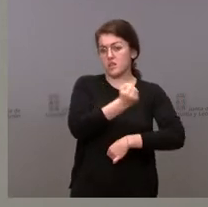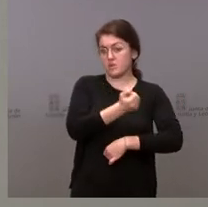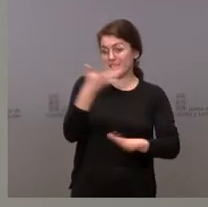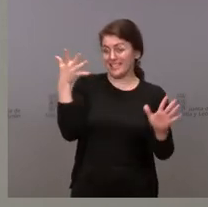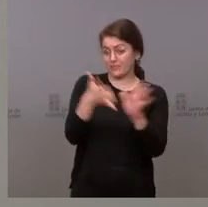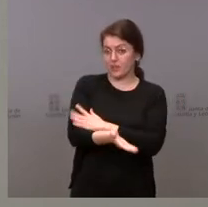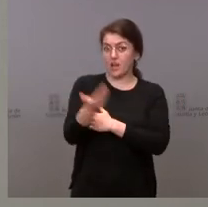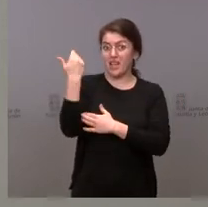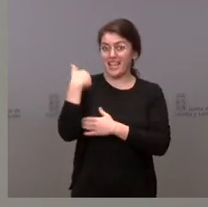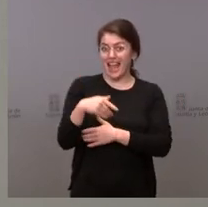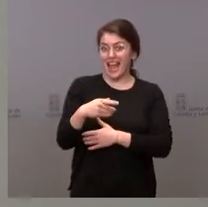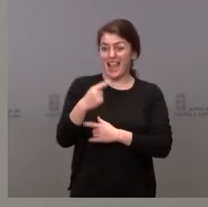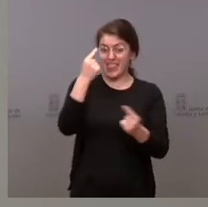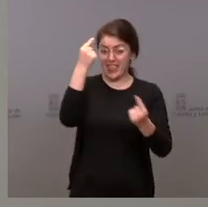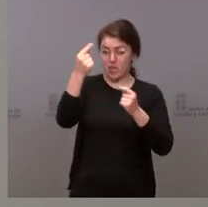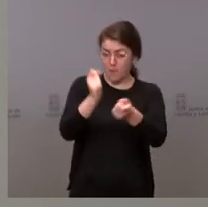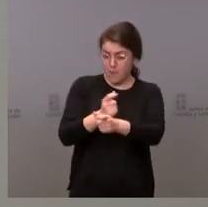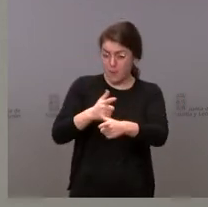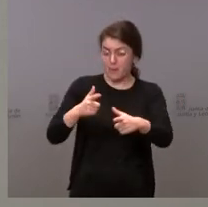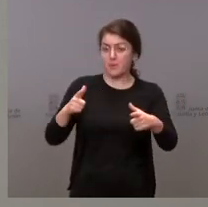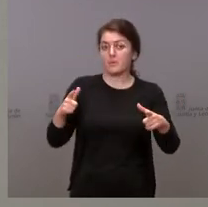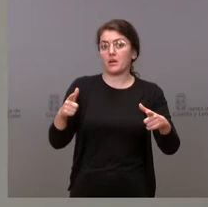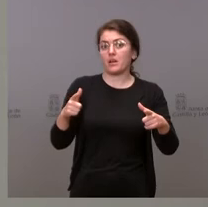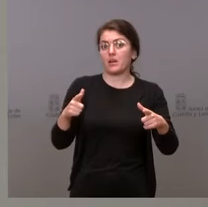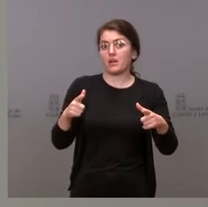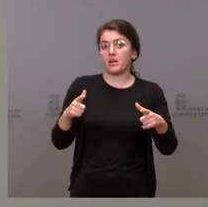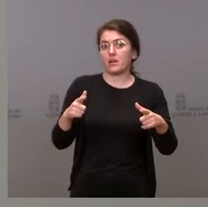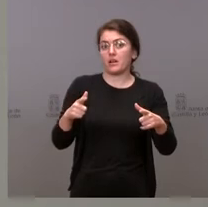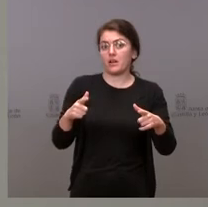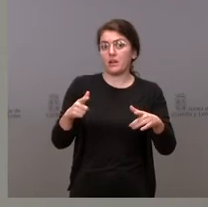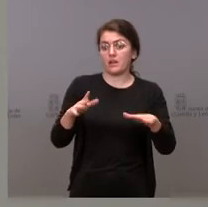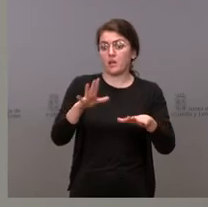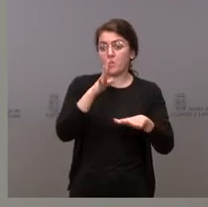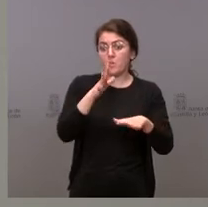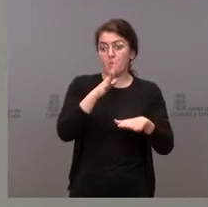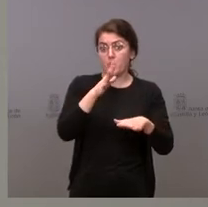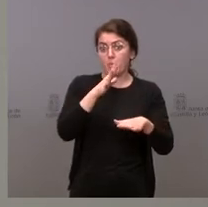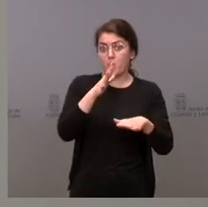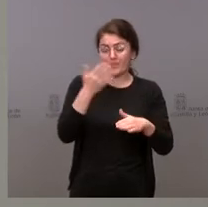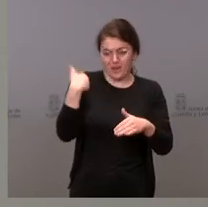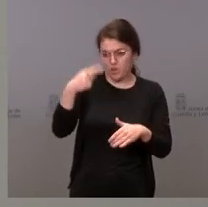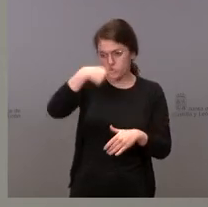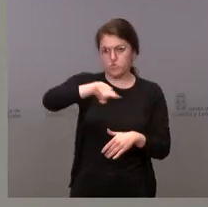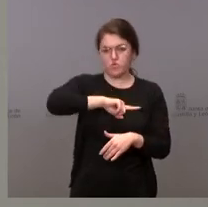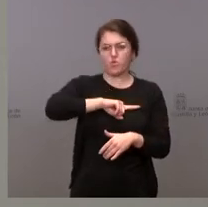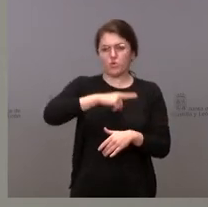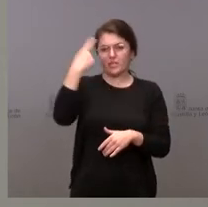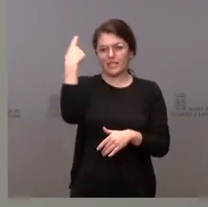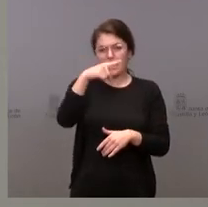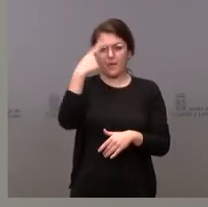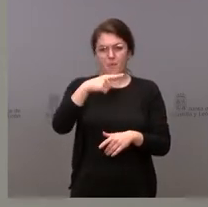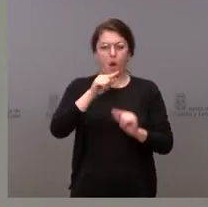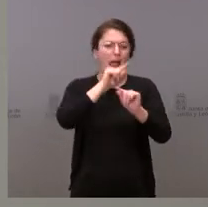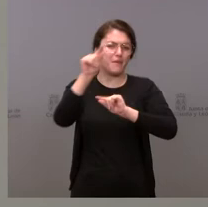crecimiento de los datos con éste con éste con este sistema de contabilización hemos de aquí y todos estábamos convencidos que la epidemia estaba creciendo